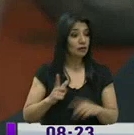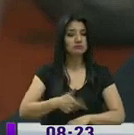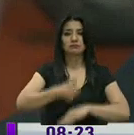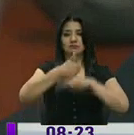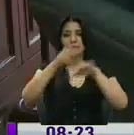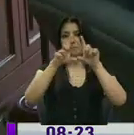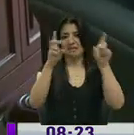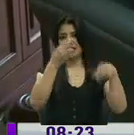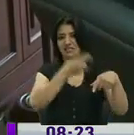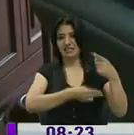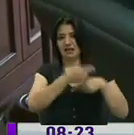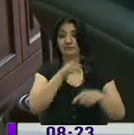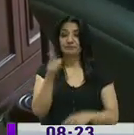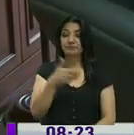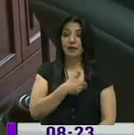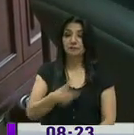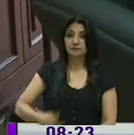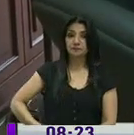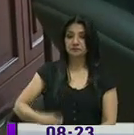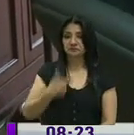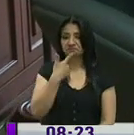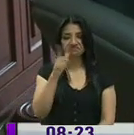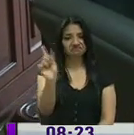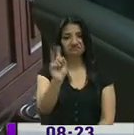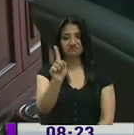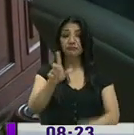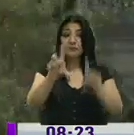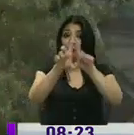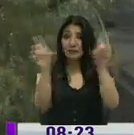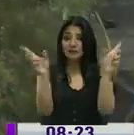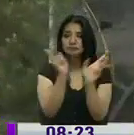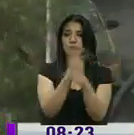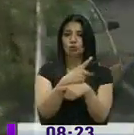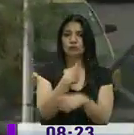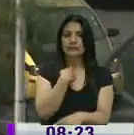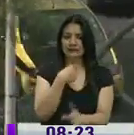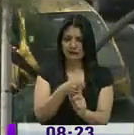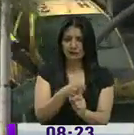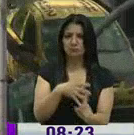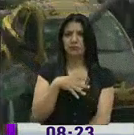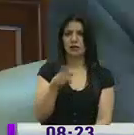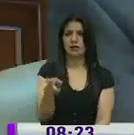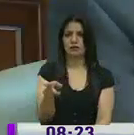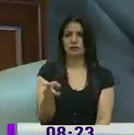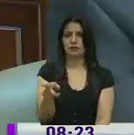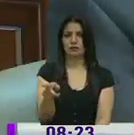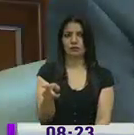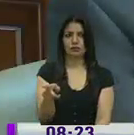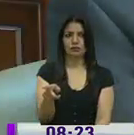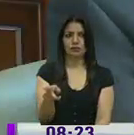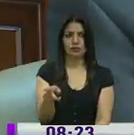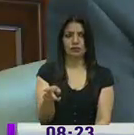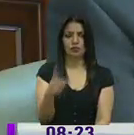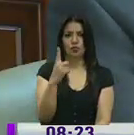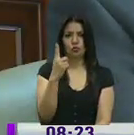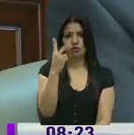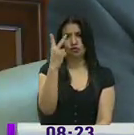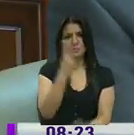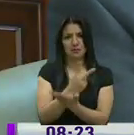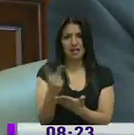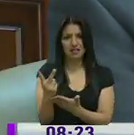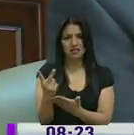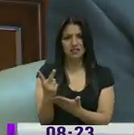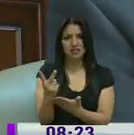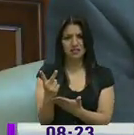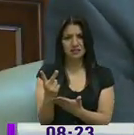su presidente patricio alarcón asegura que el sector productivo se ha visto afectado con la medida resultado no se mide en una o dos semanas se va